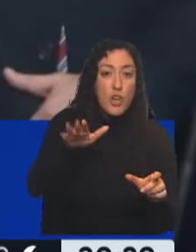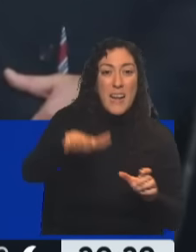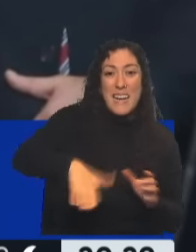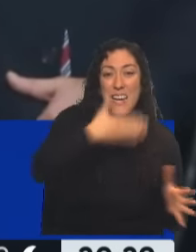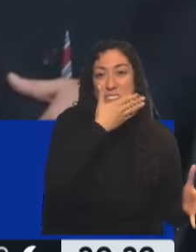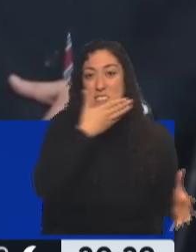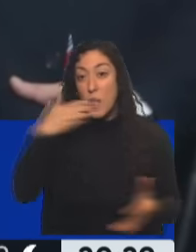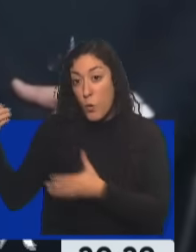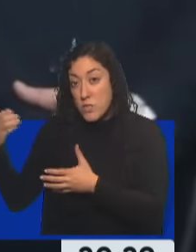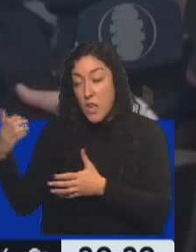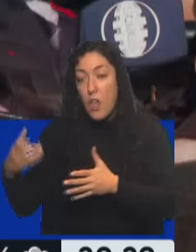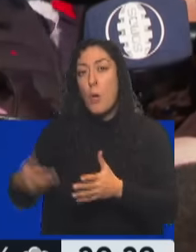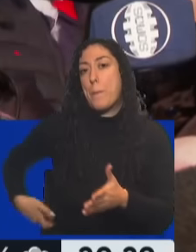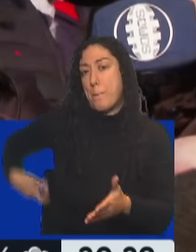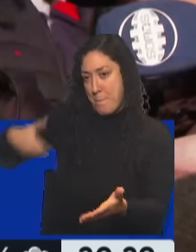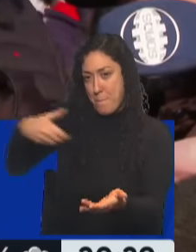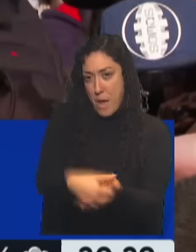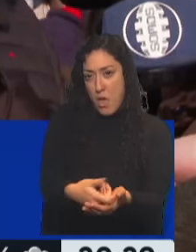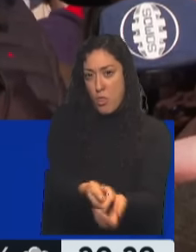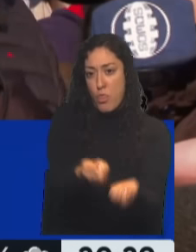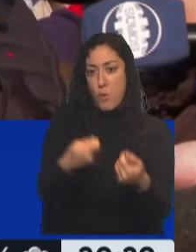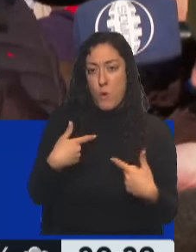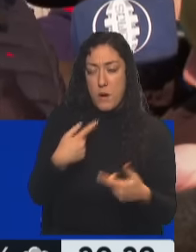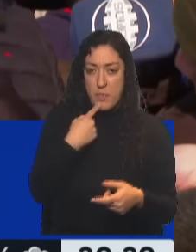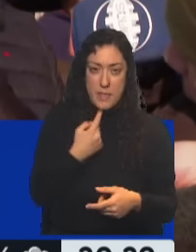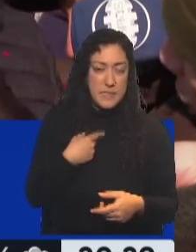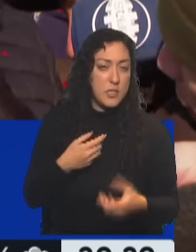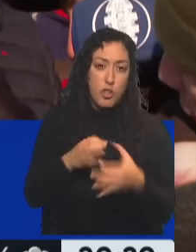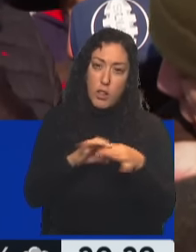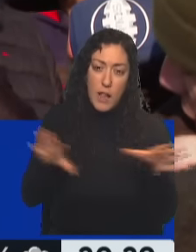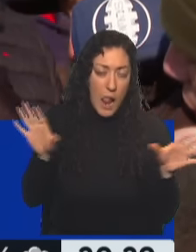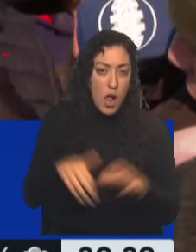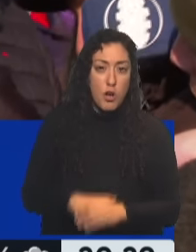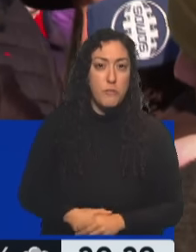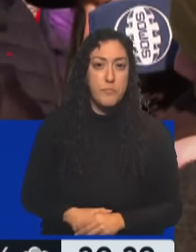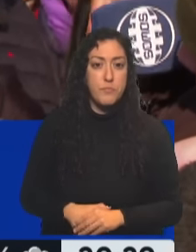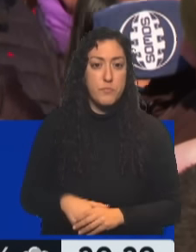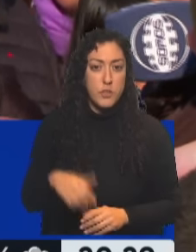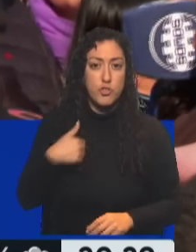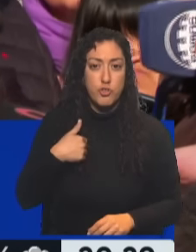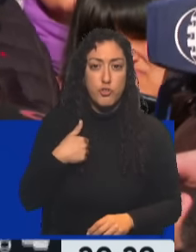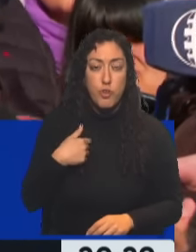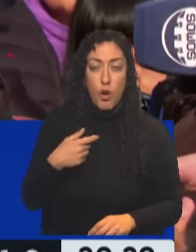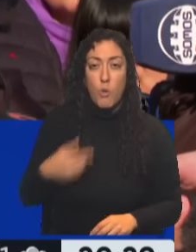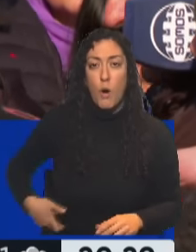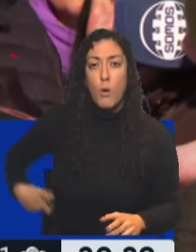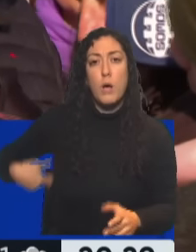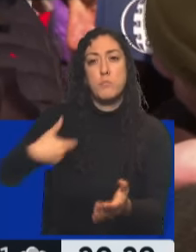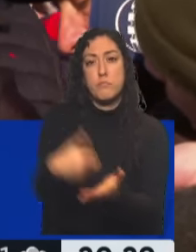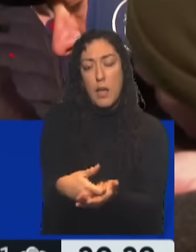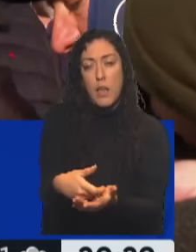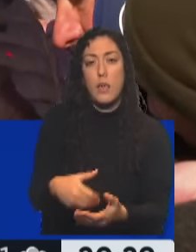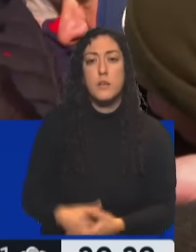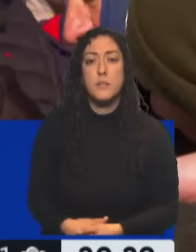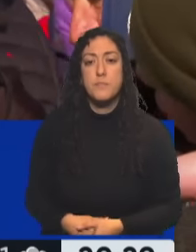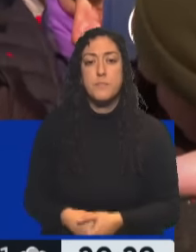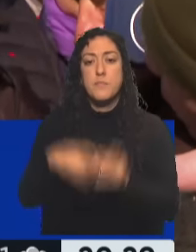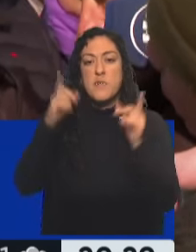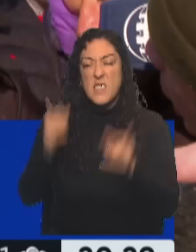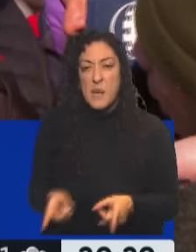de 5 años. En el video dice: larguen a Loan, si lo tenés te voy a recompensar. Y también da